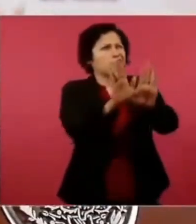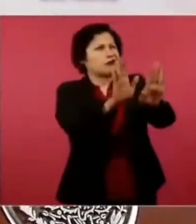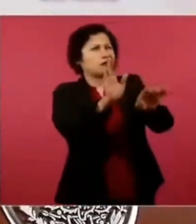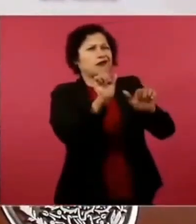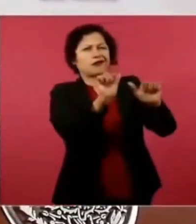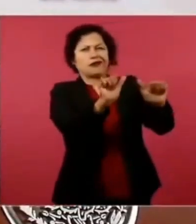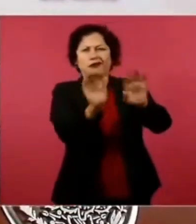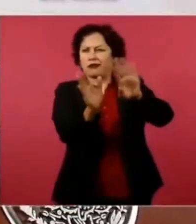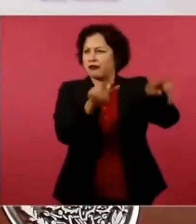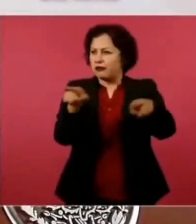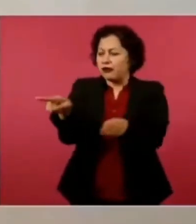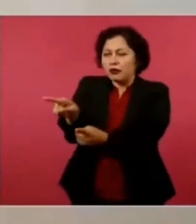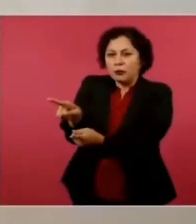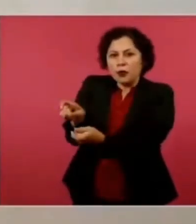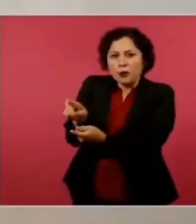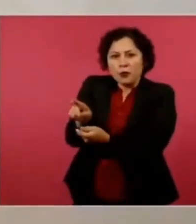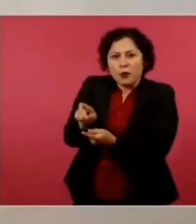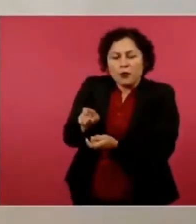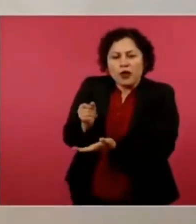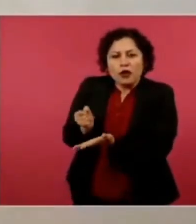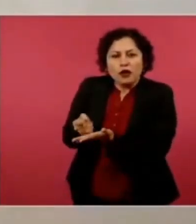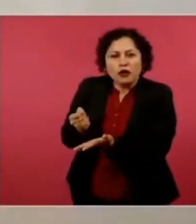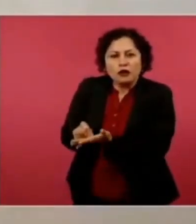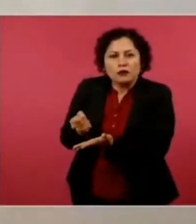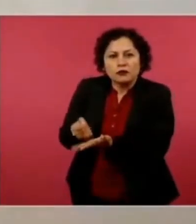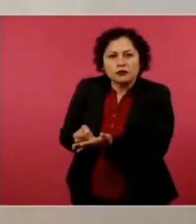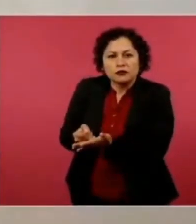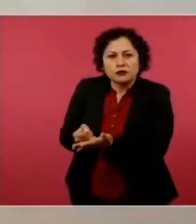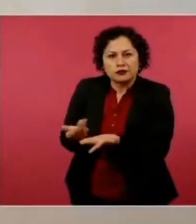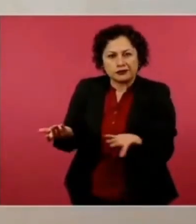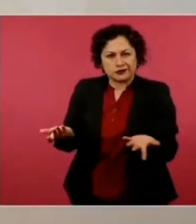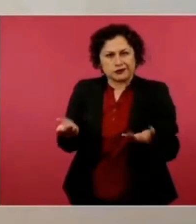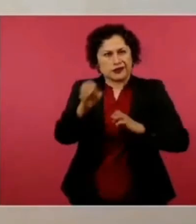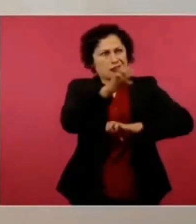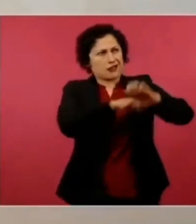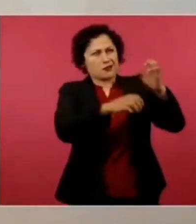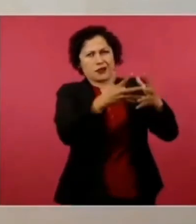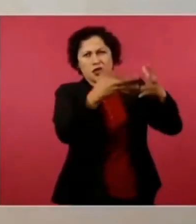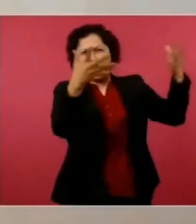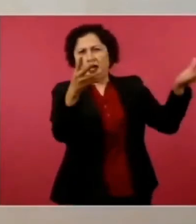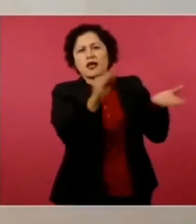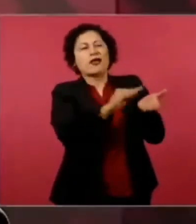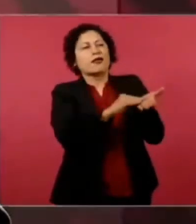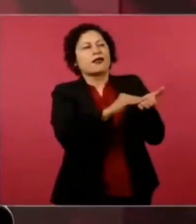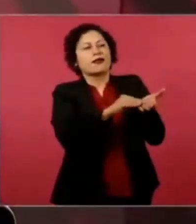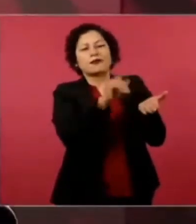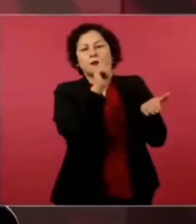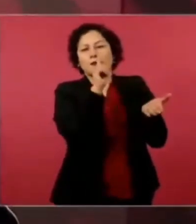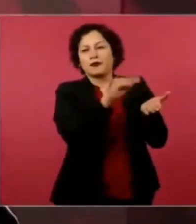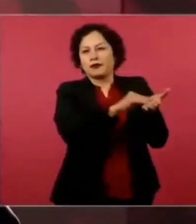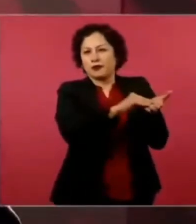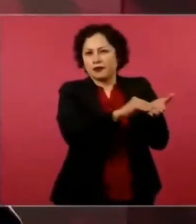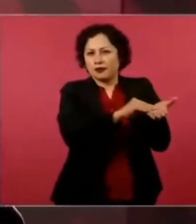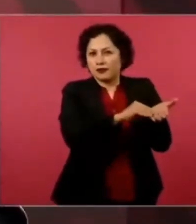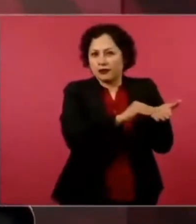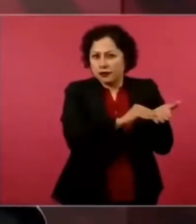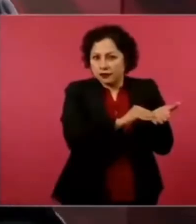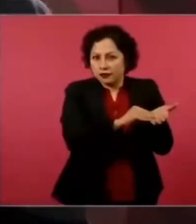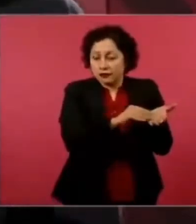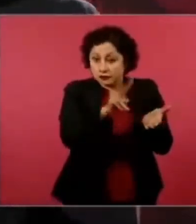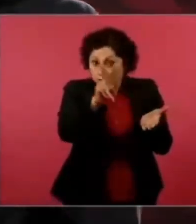no. Con donaciones a empresas, antes de que llegáramos, hasta